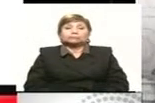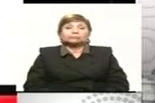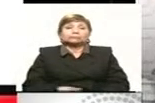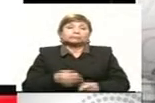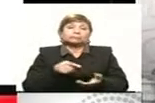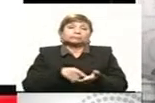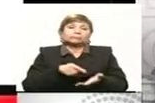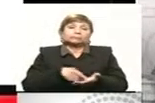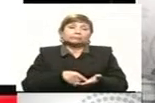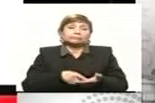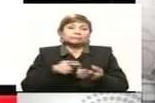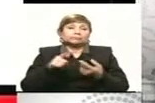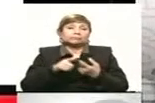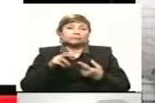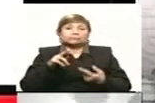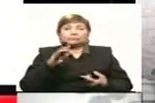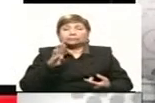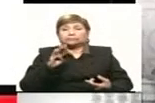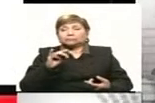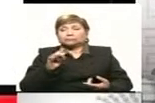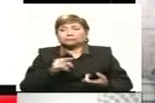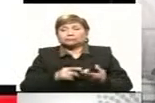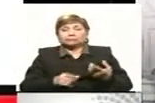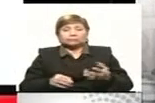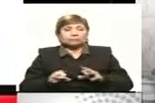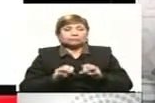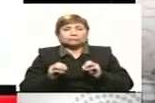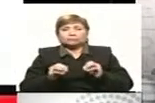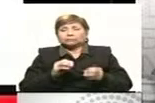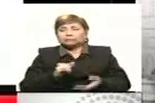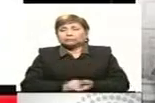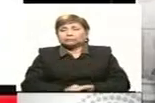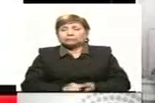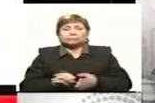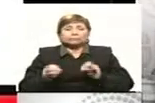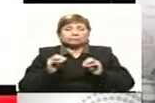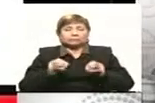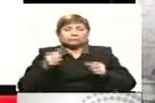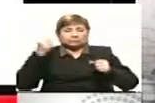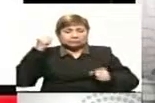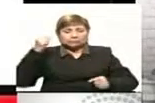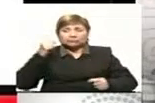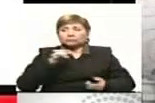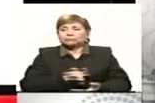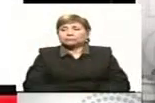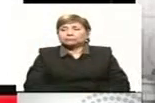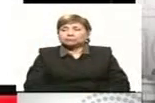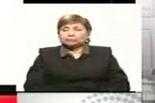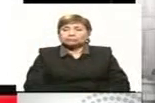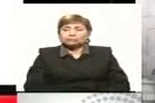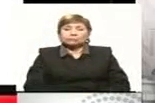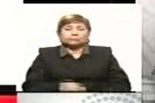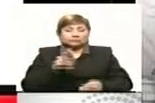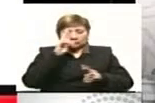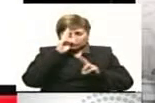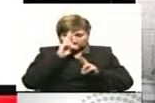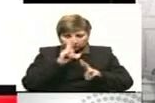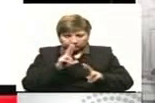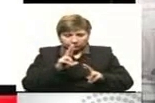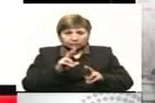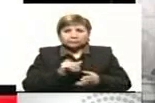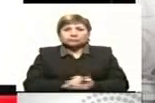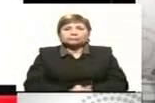deudores tributarios que, en su derecho, porque así lo establece el derecho y el derecho, digamos, tiene que respetarse, en su